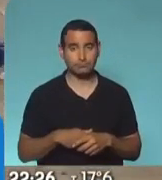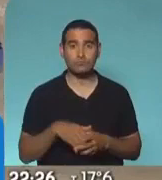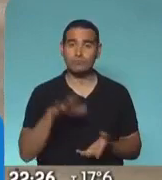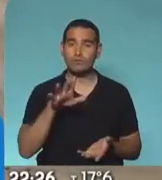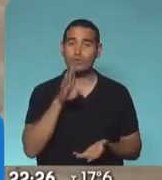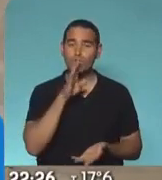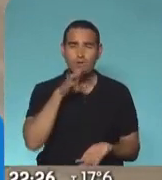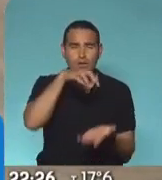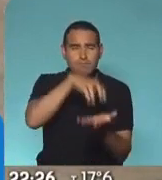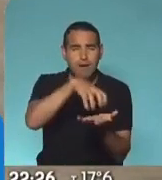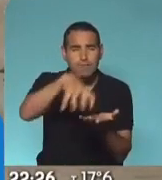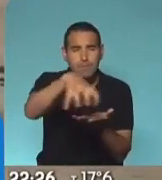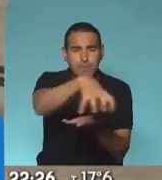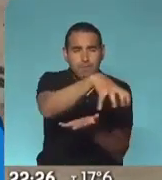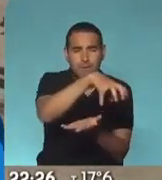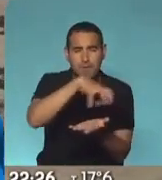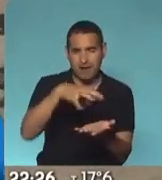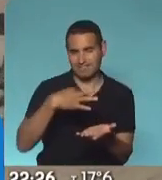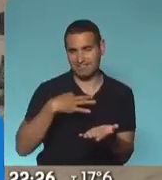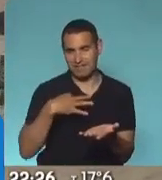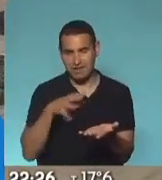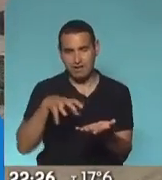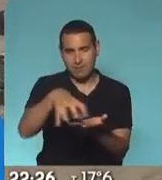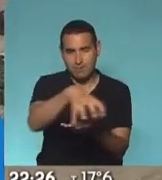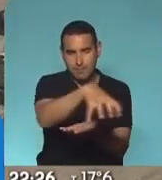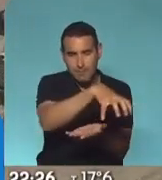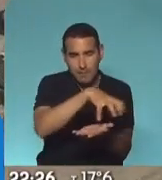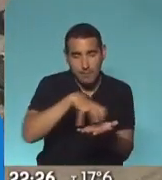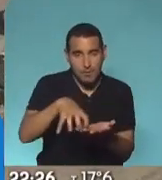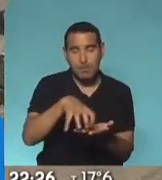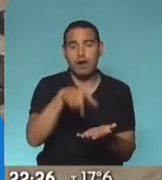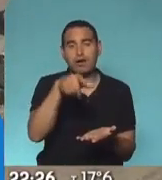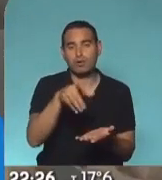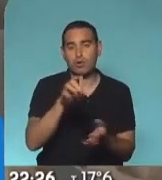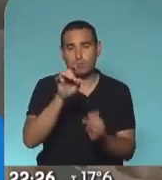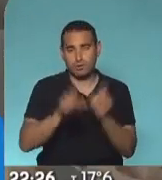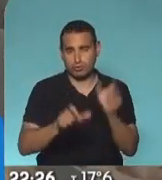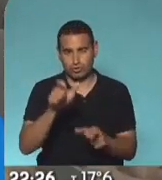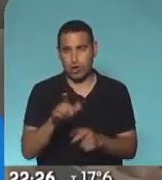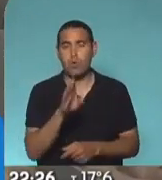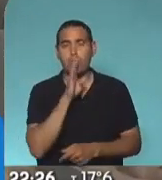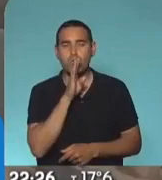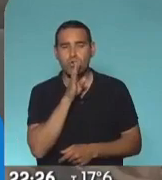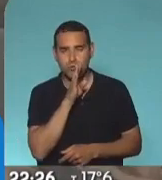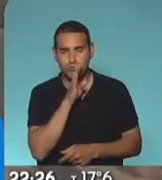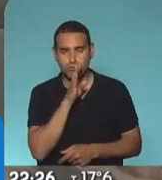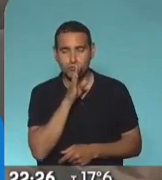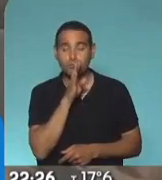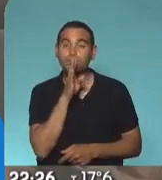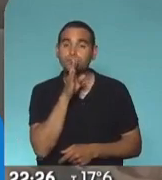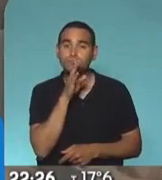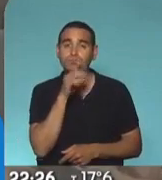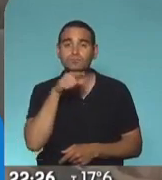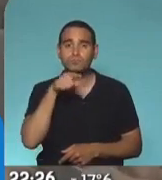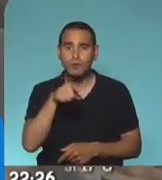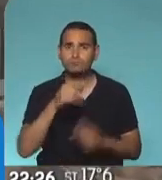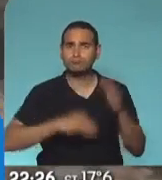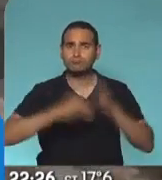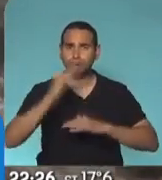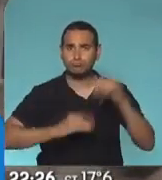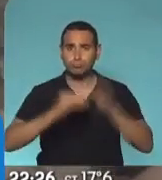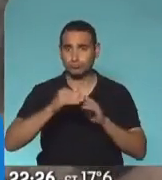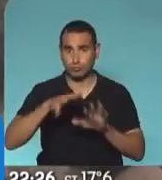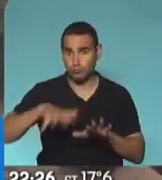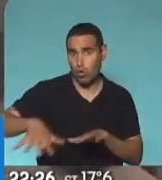son básicamente comunidades civiles, habitadas casi exclusivamente por ciudadanos israelíes de origen judío, y están construidos en los